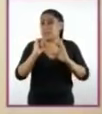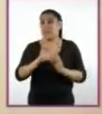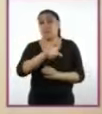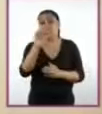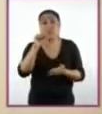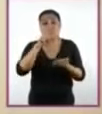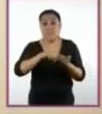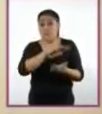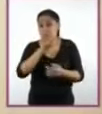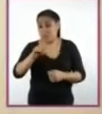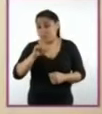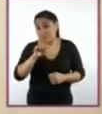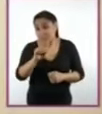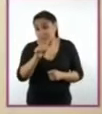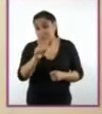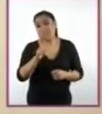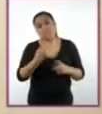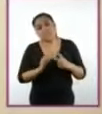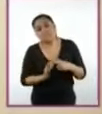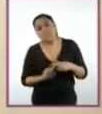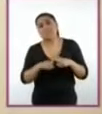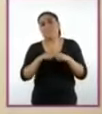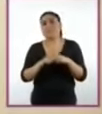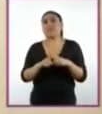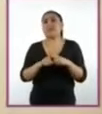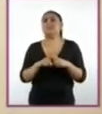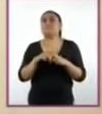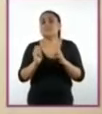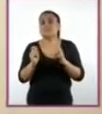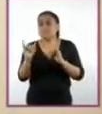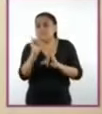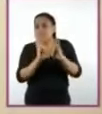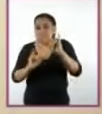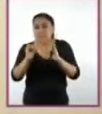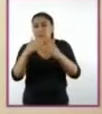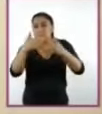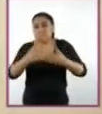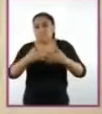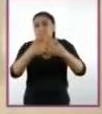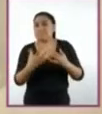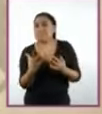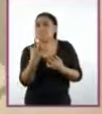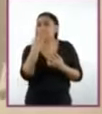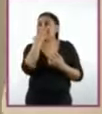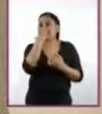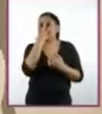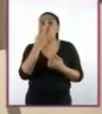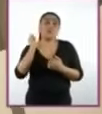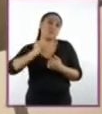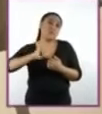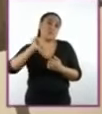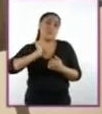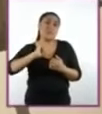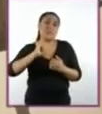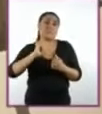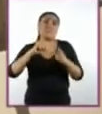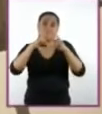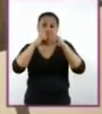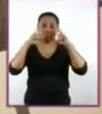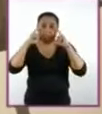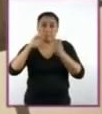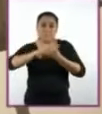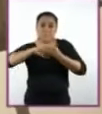En 1916, comenzó la producción de la primera máscara antigás, que consistía en un trozo de gamuza empapados